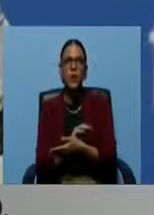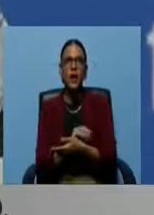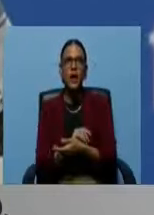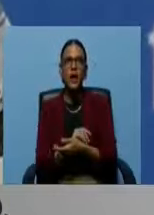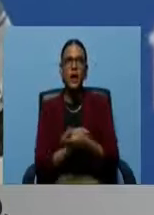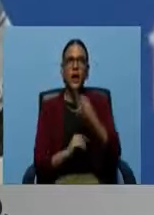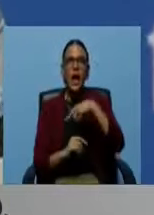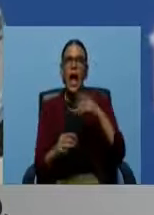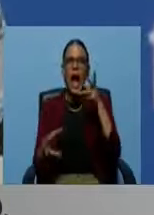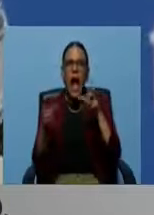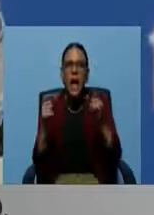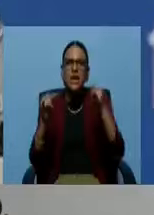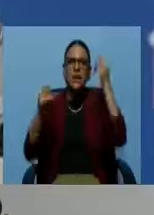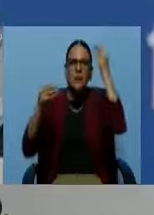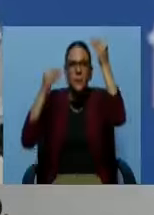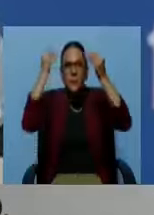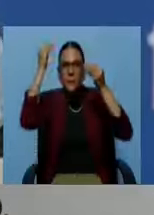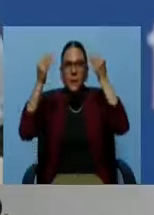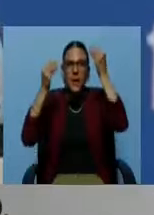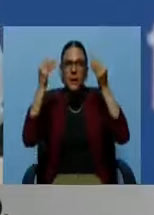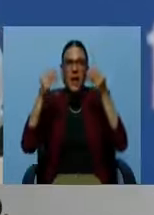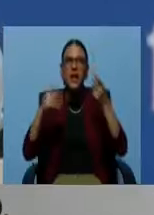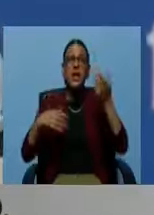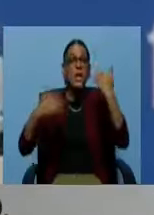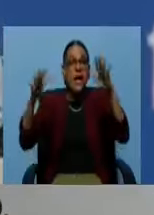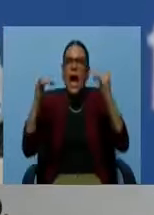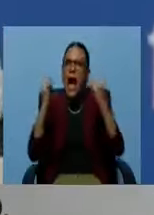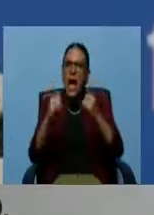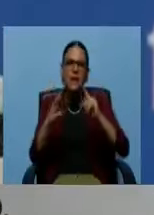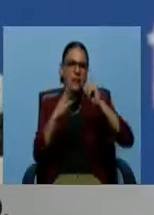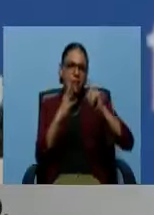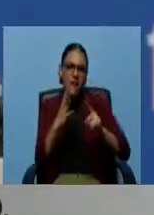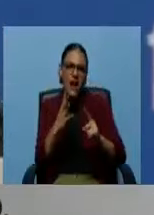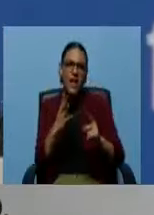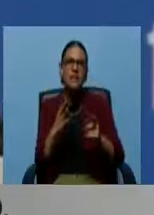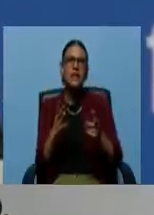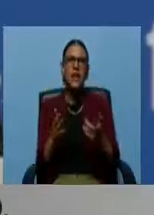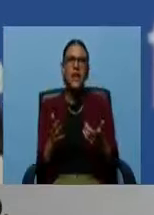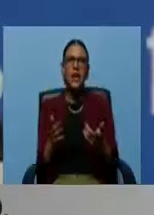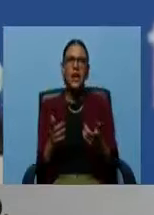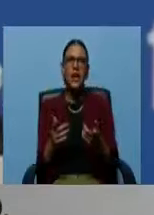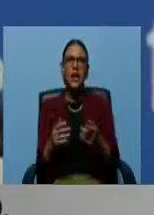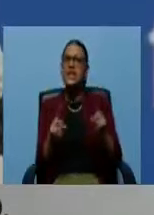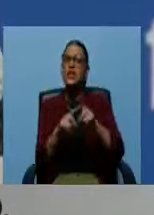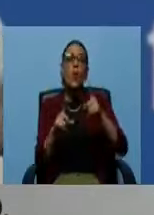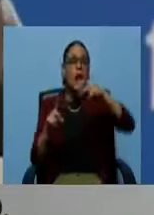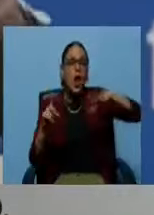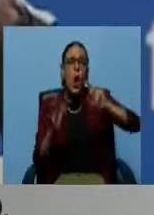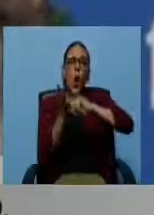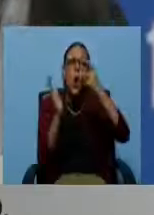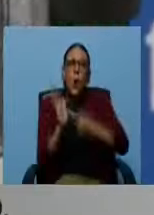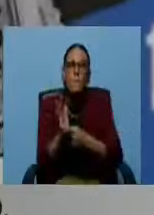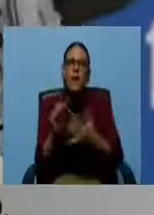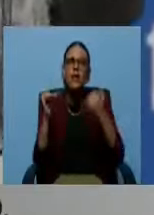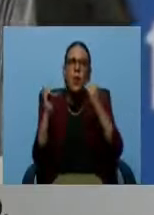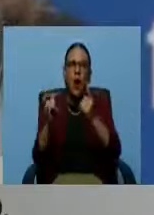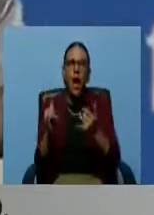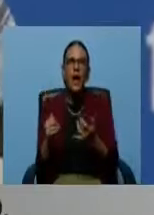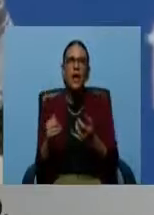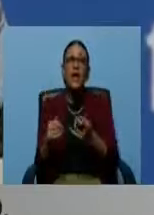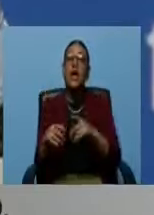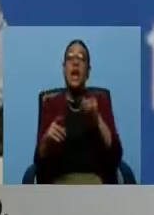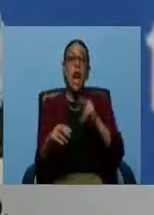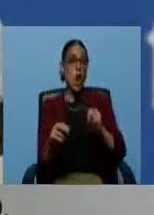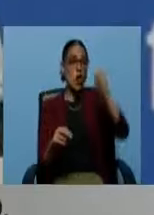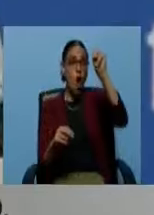de Italia. Tenemos, bueno, el este entero, ¿no? El este entero en manos de la extrema derecha. En el